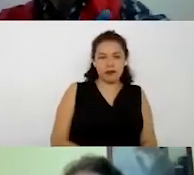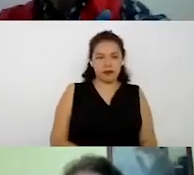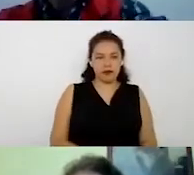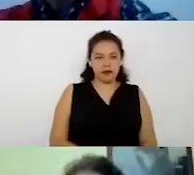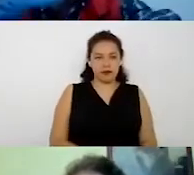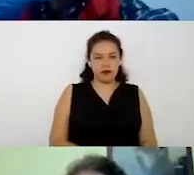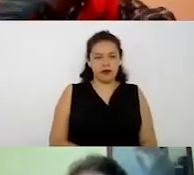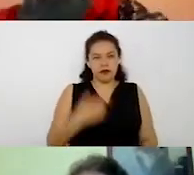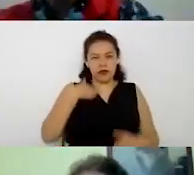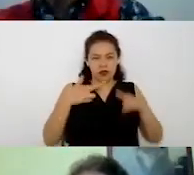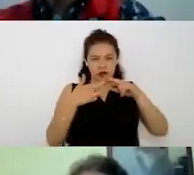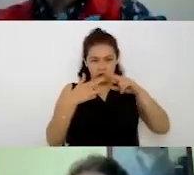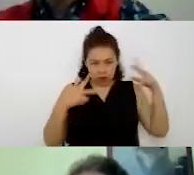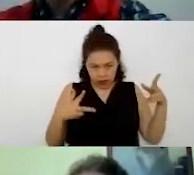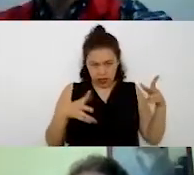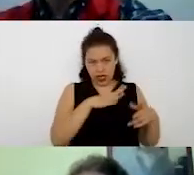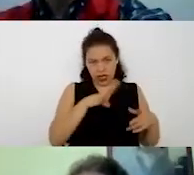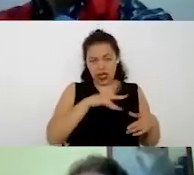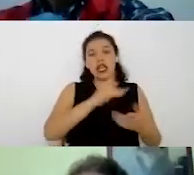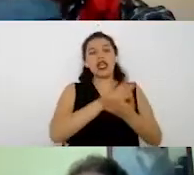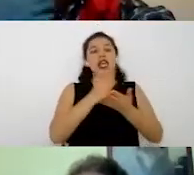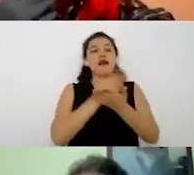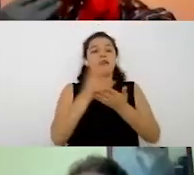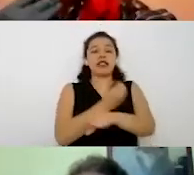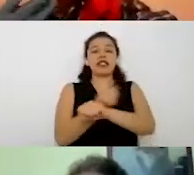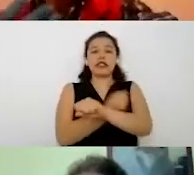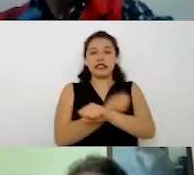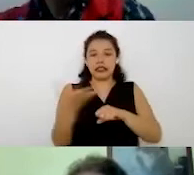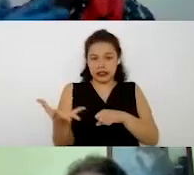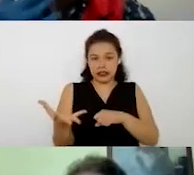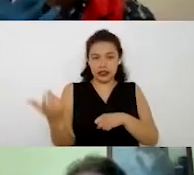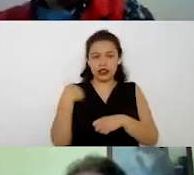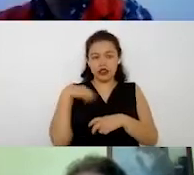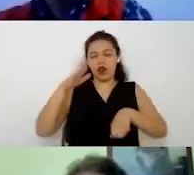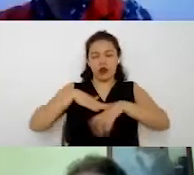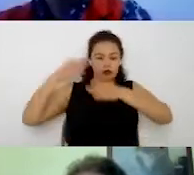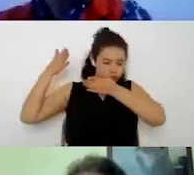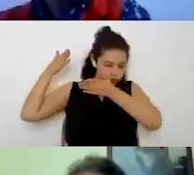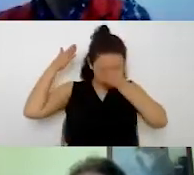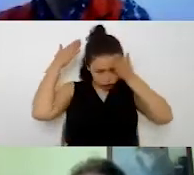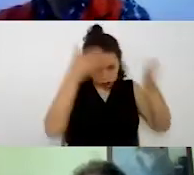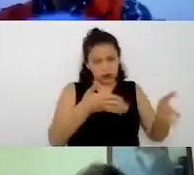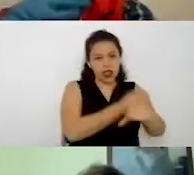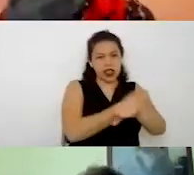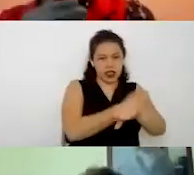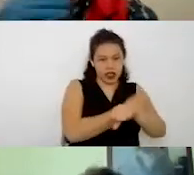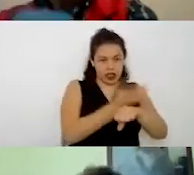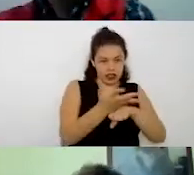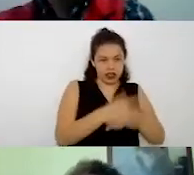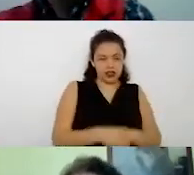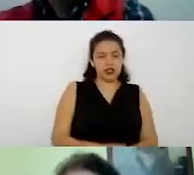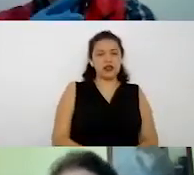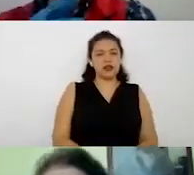una fractura y aparte hay una hemorragia, me voy a focalizar en la hemorragia. Ahora bien, ¿cómo voy